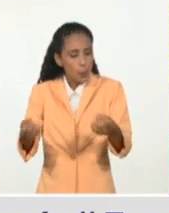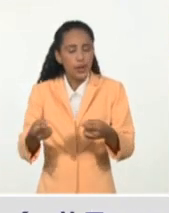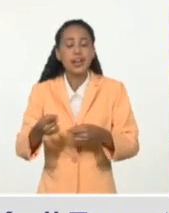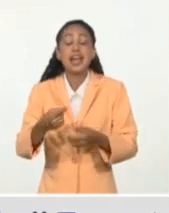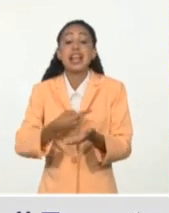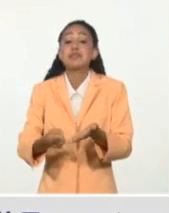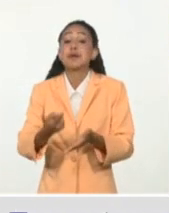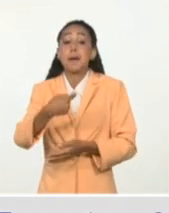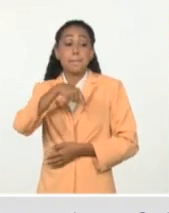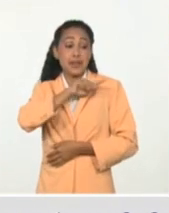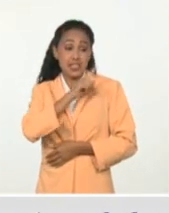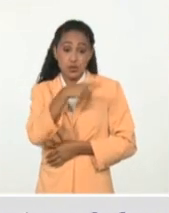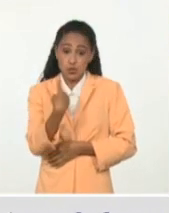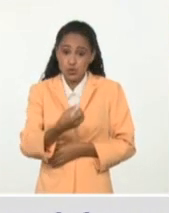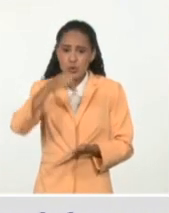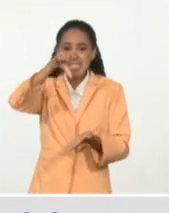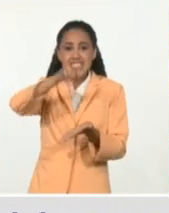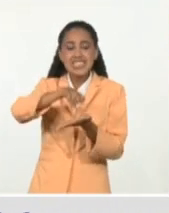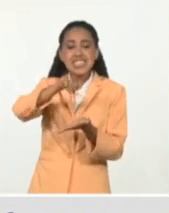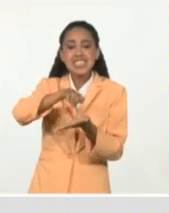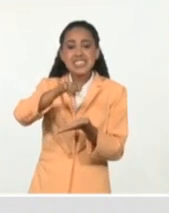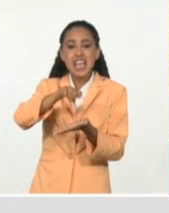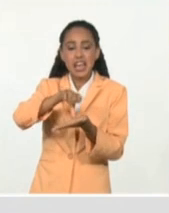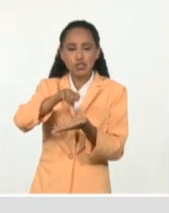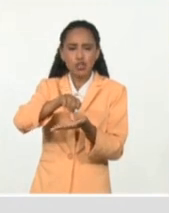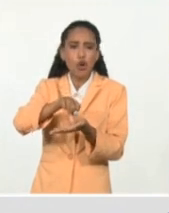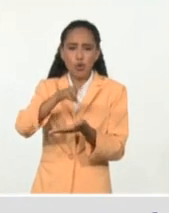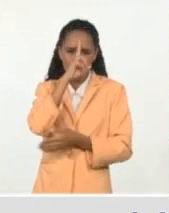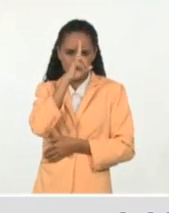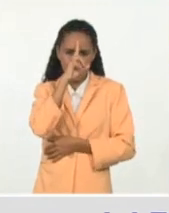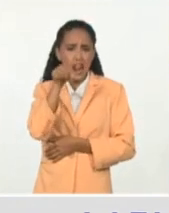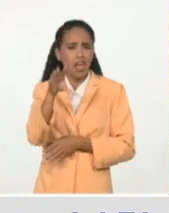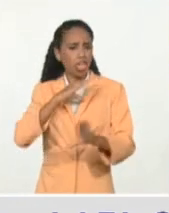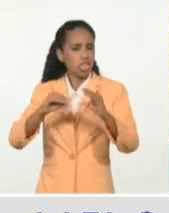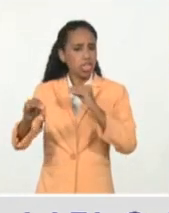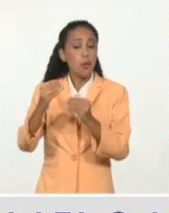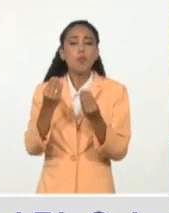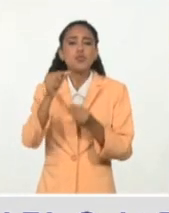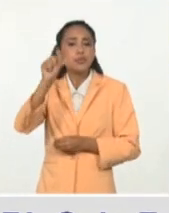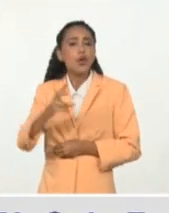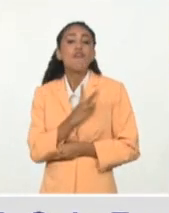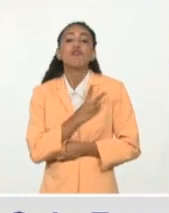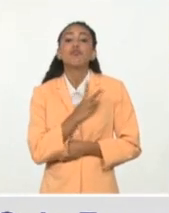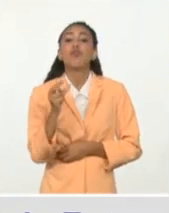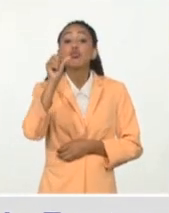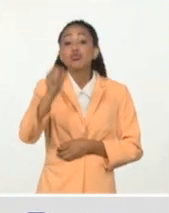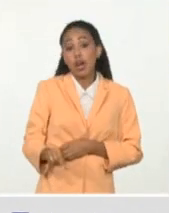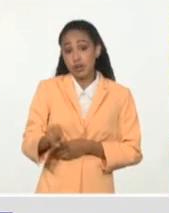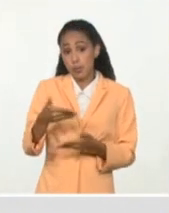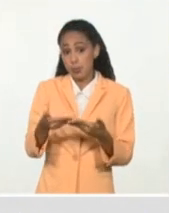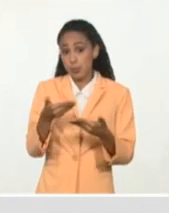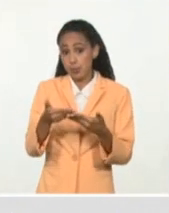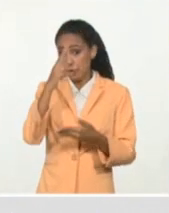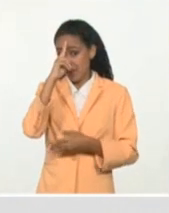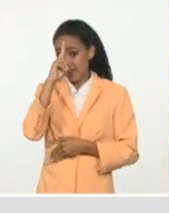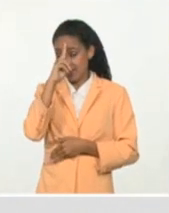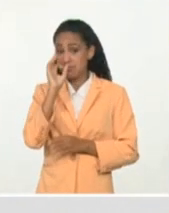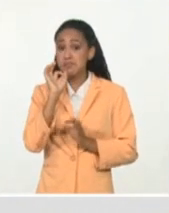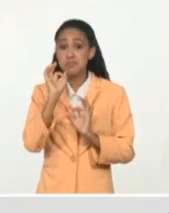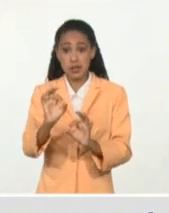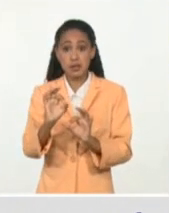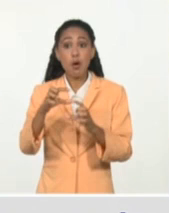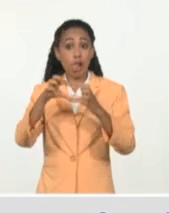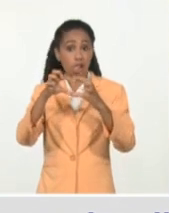de Hematología e Inmunología. Allí conversamos con muchísimos voluntarios de este ensayo clínico de Soberana Plus y